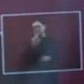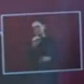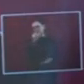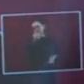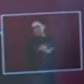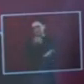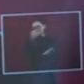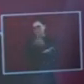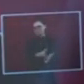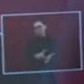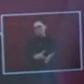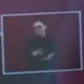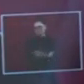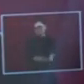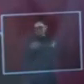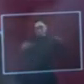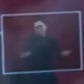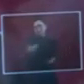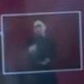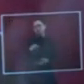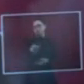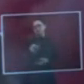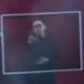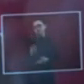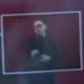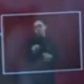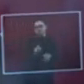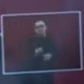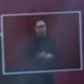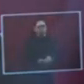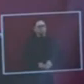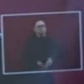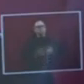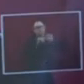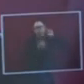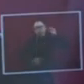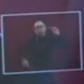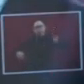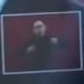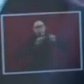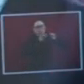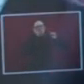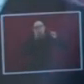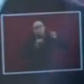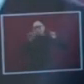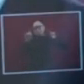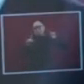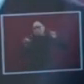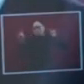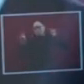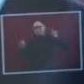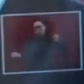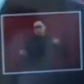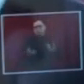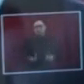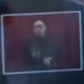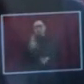total confianza en que los padres de familia que se van a organizar junto con las autoridades escolares